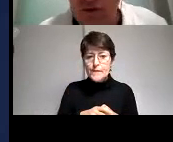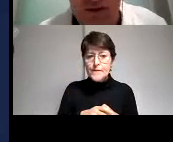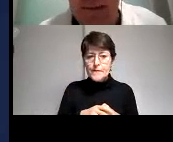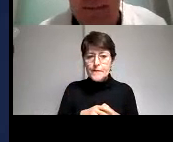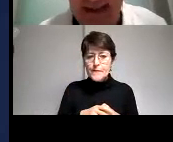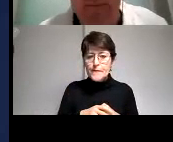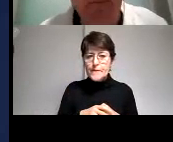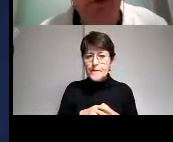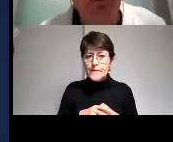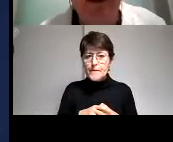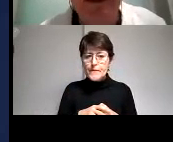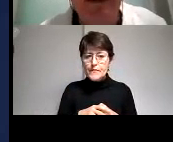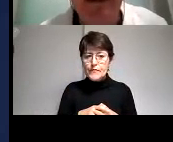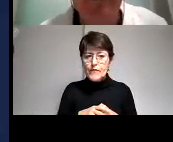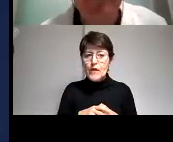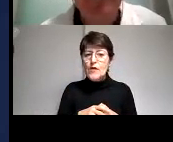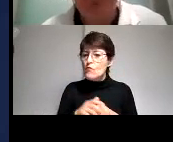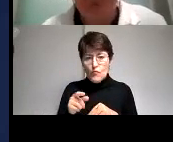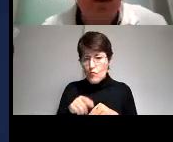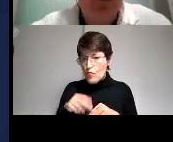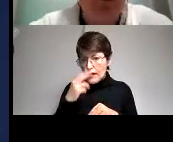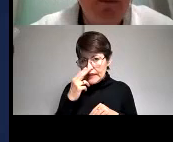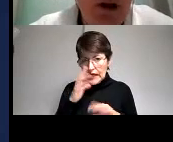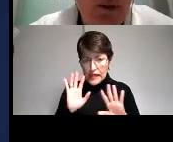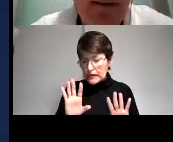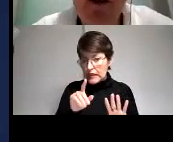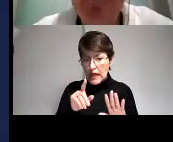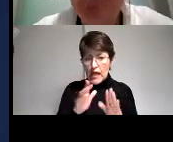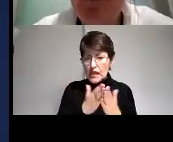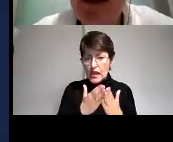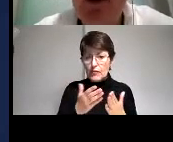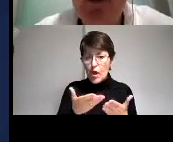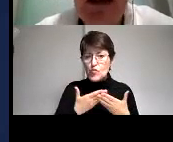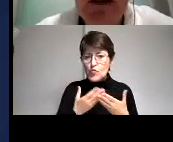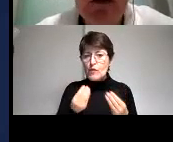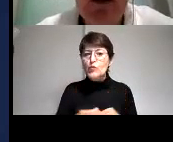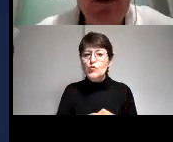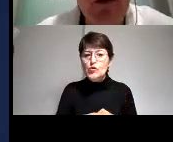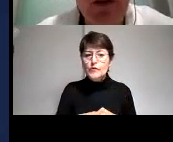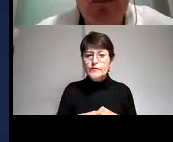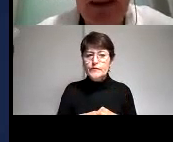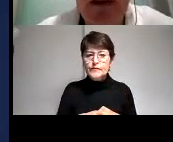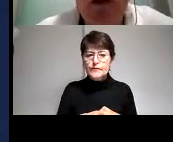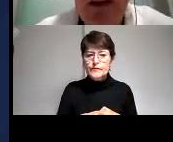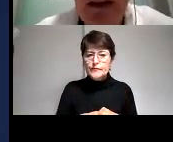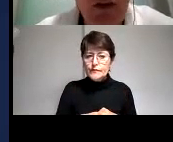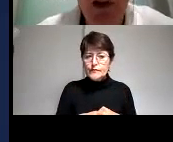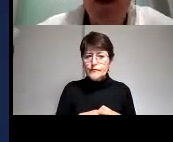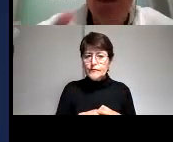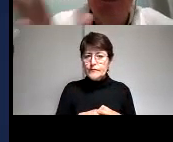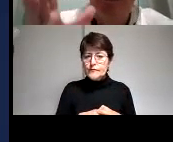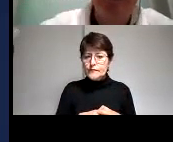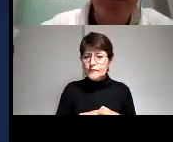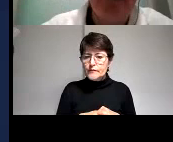ella, todos muy interesantes y son muy recomendables. Normalmente estos libros, todos los libros de consejos médicos, no sé por